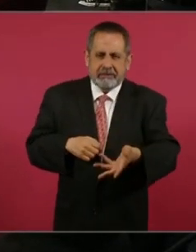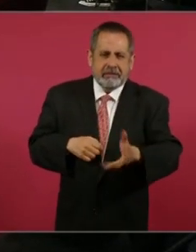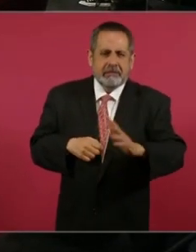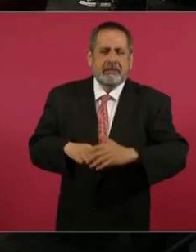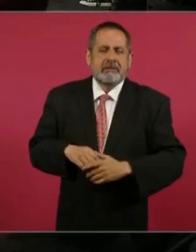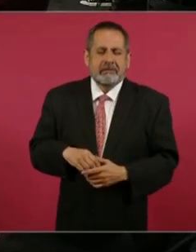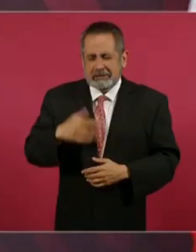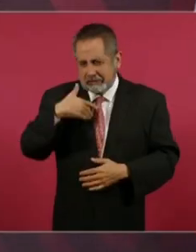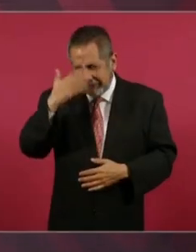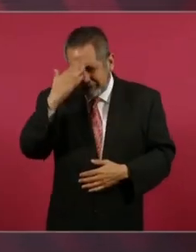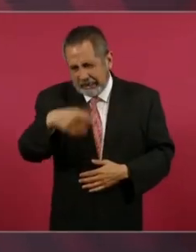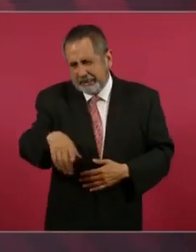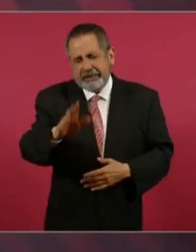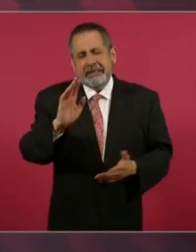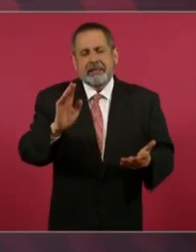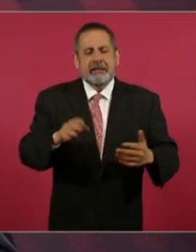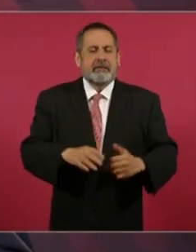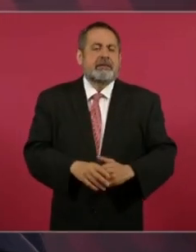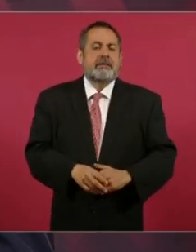muy listos,